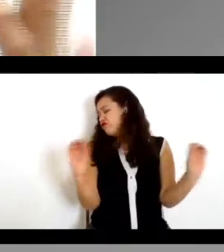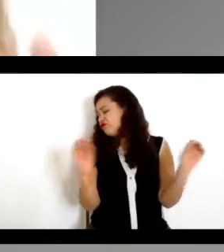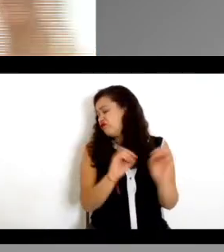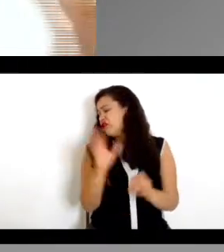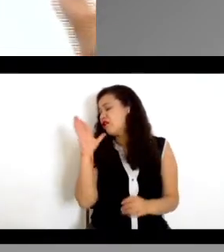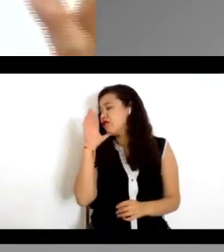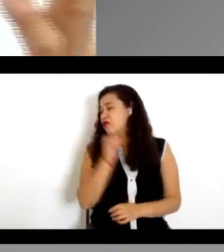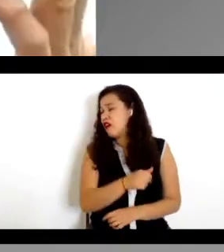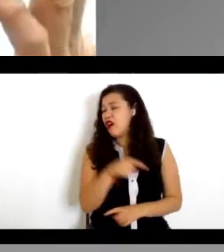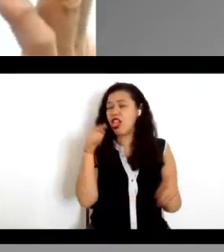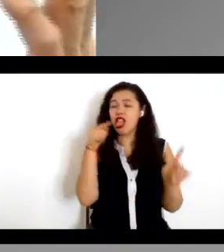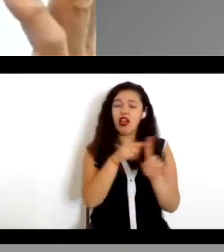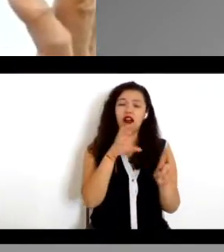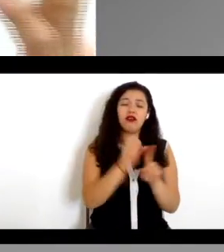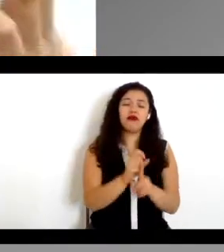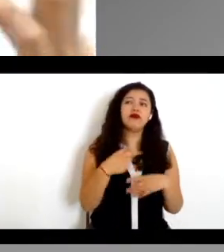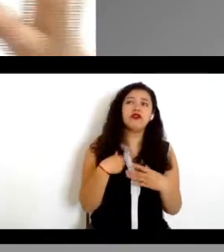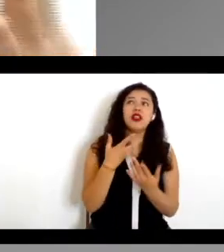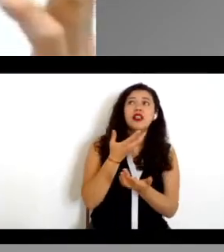se dedica al confort,